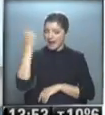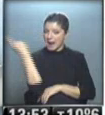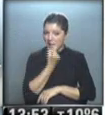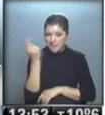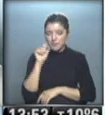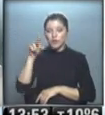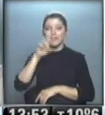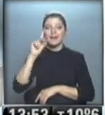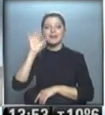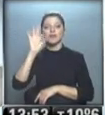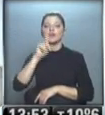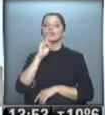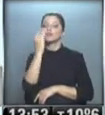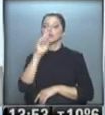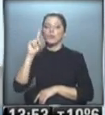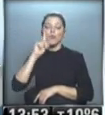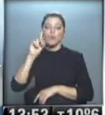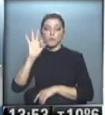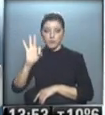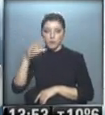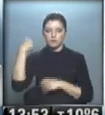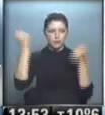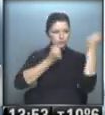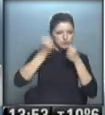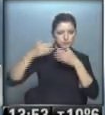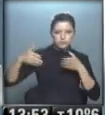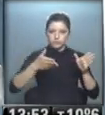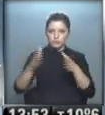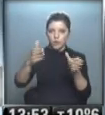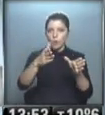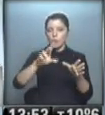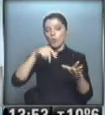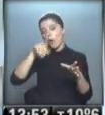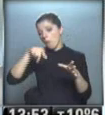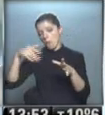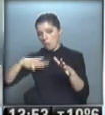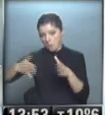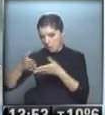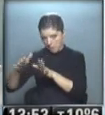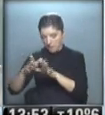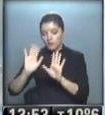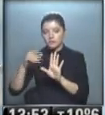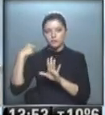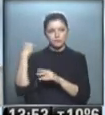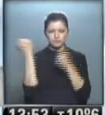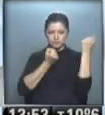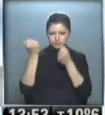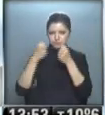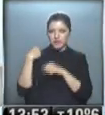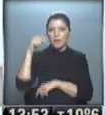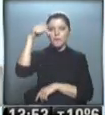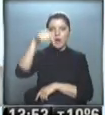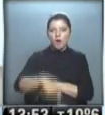turbio o desde 28 de noviembre sea por una ruta por al lado de la primavera hoy se va por